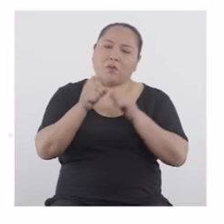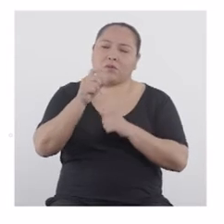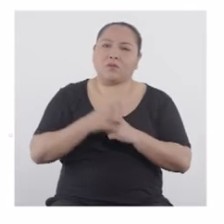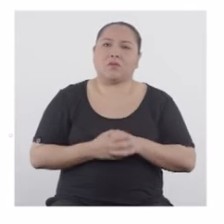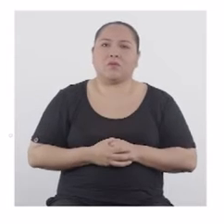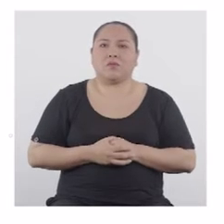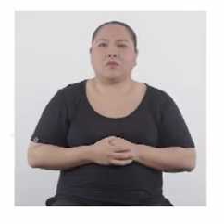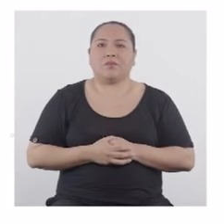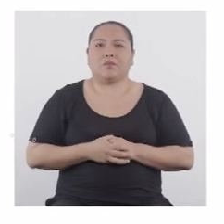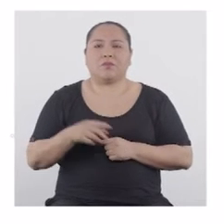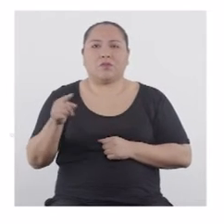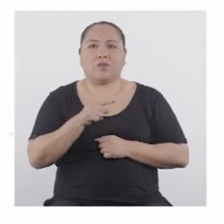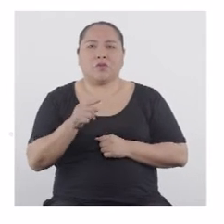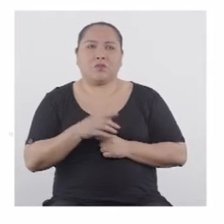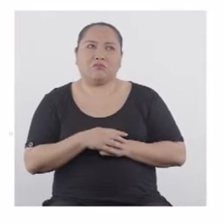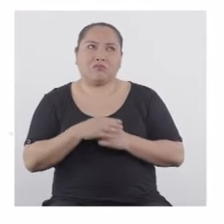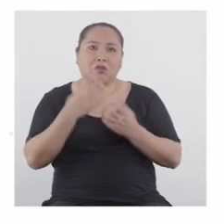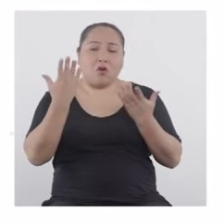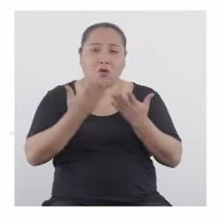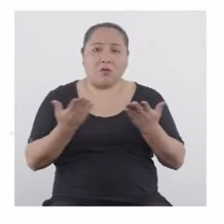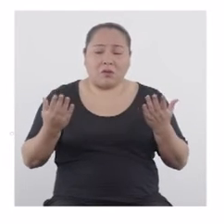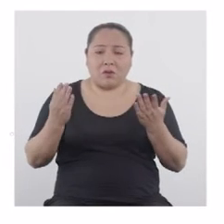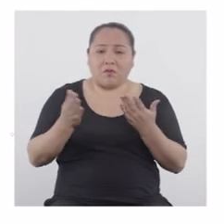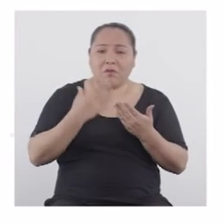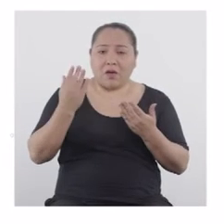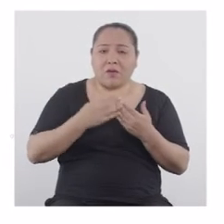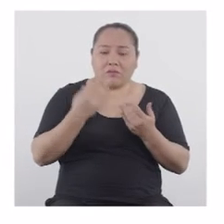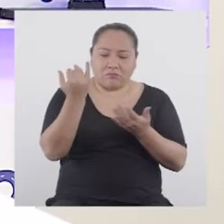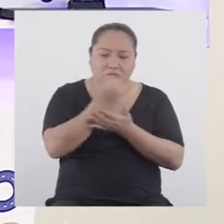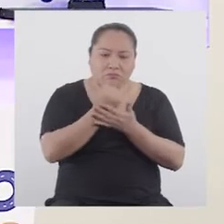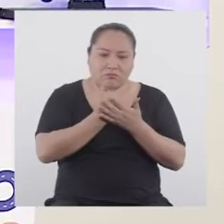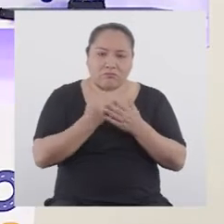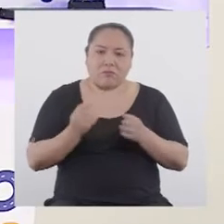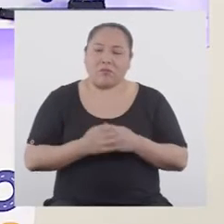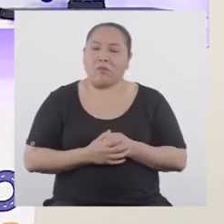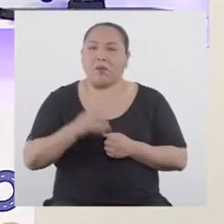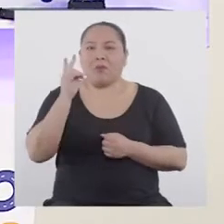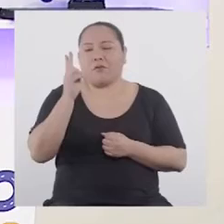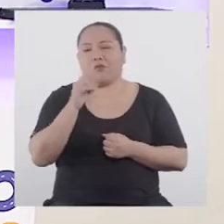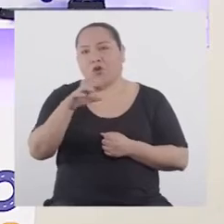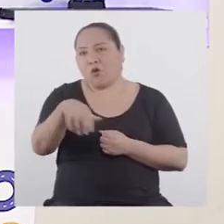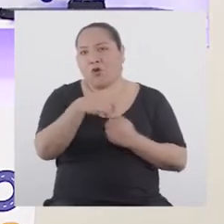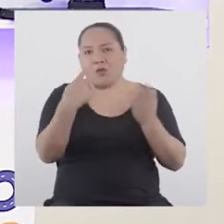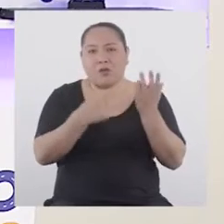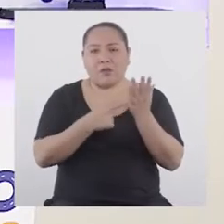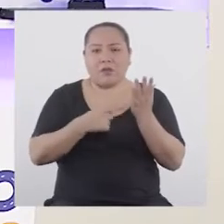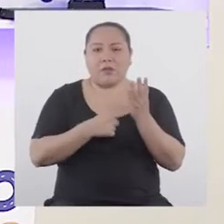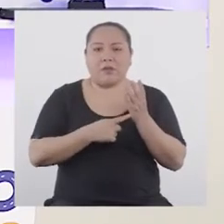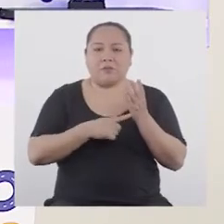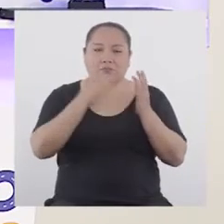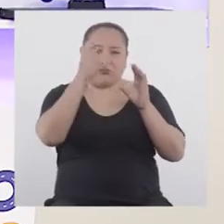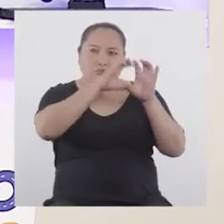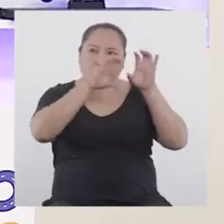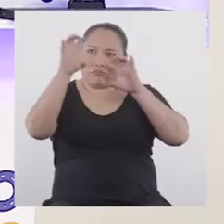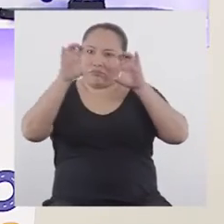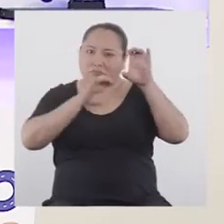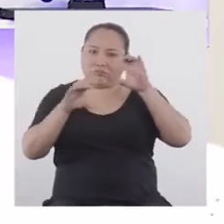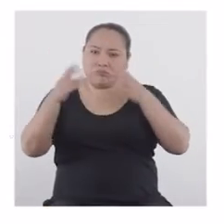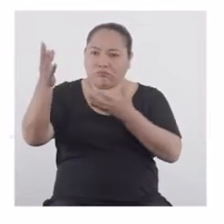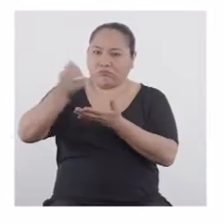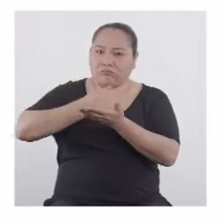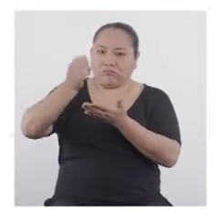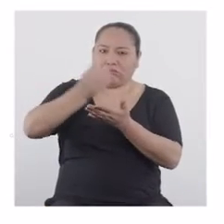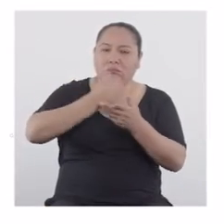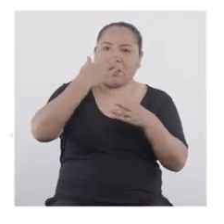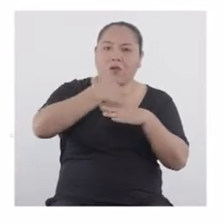usuarios. Son trazos simples, a mano alzada. Profesor, veo que otra técnica es hacer un croquis, donde se